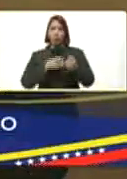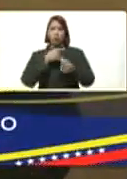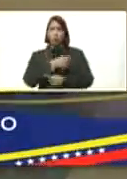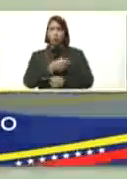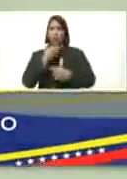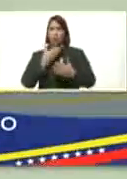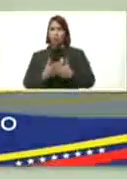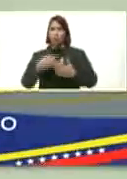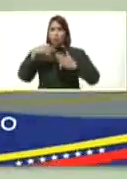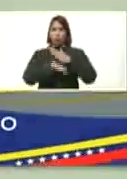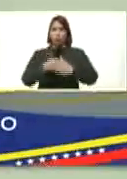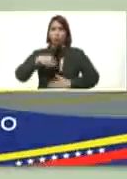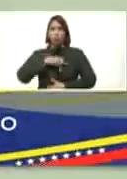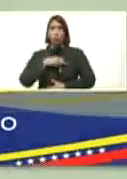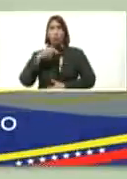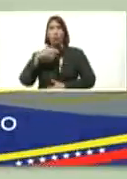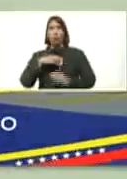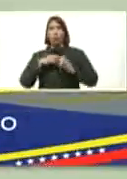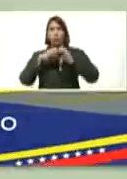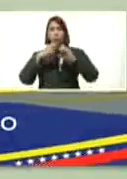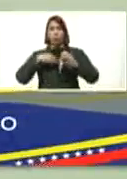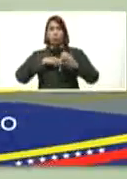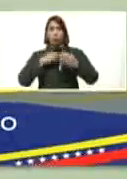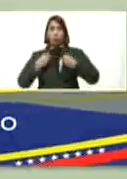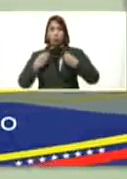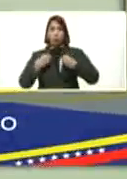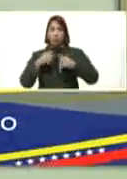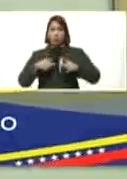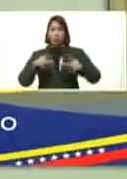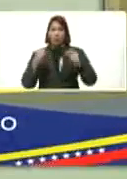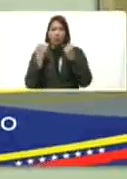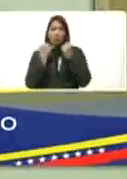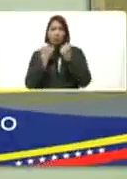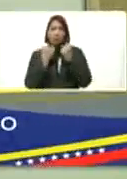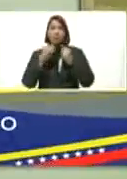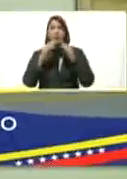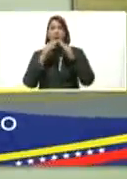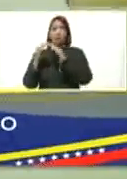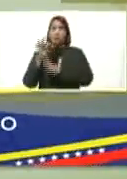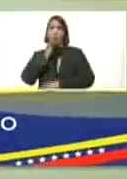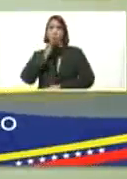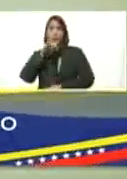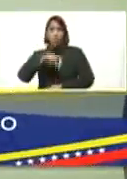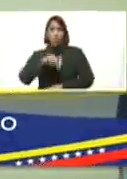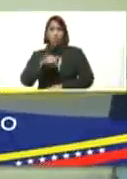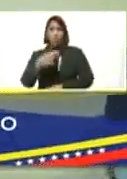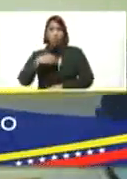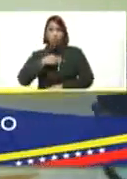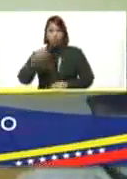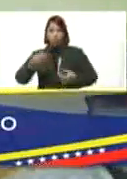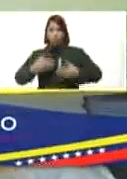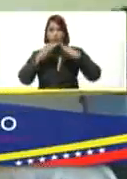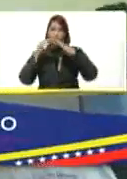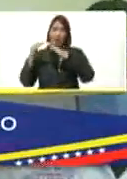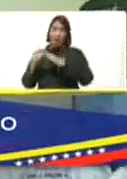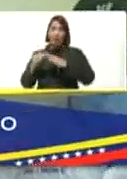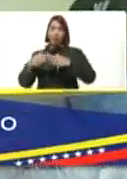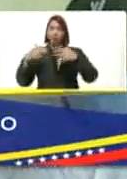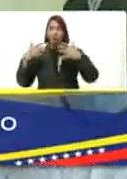más profundo de nuestro corazón. Vivíamos en un espacio muy pequeño en casa de mi suegra y hoy en día estamos recibiendo esta vivienda que